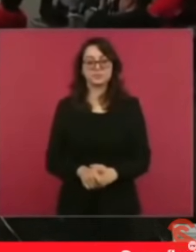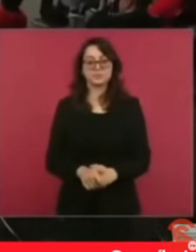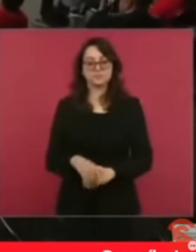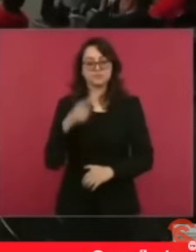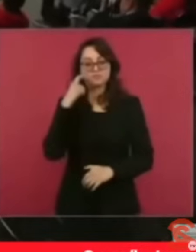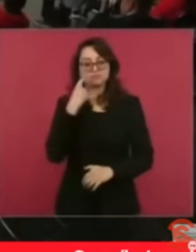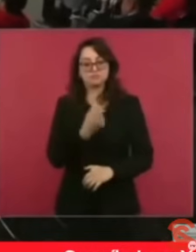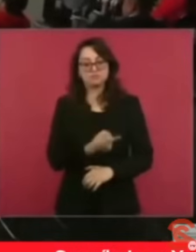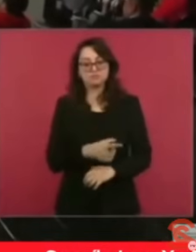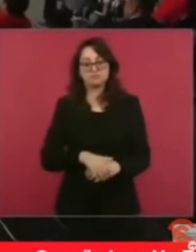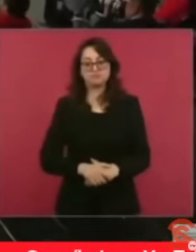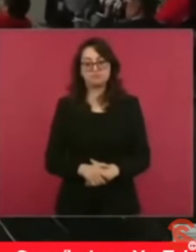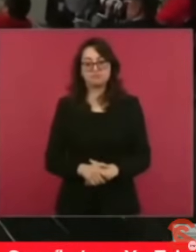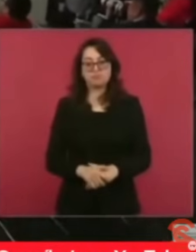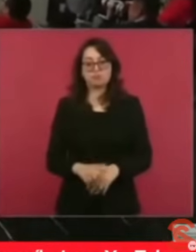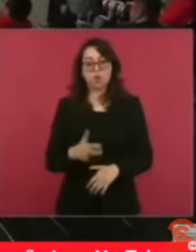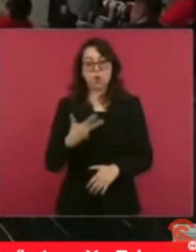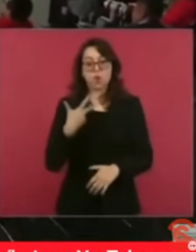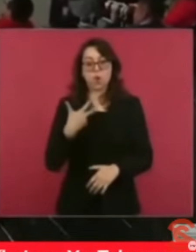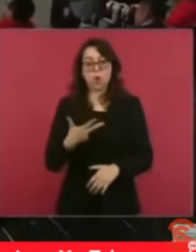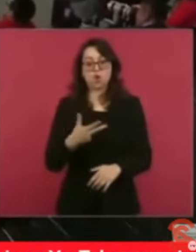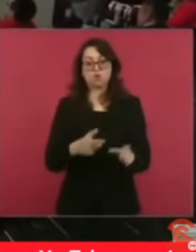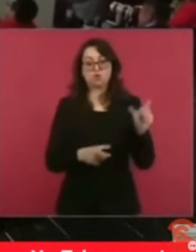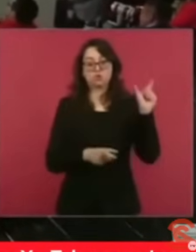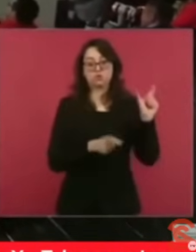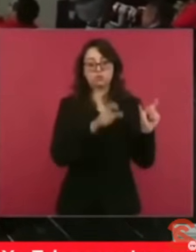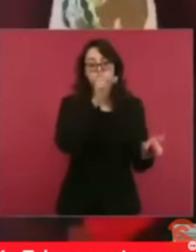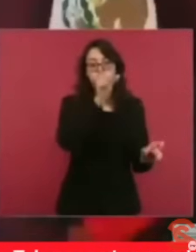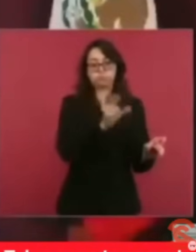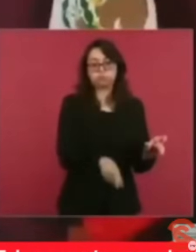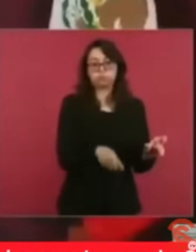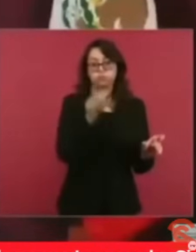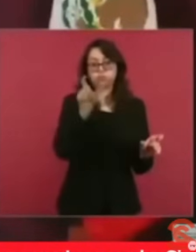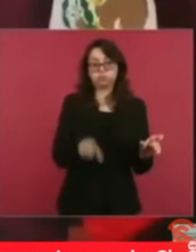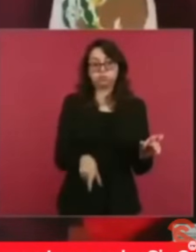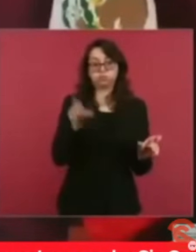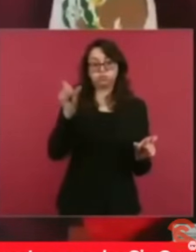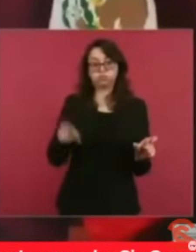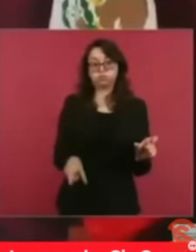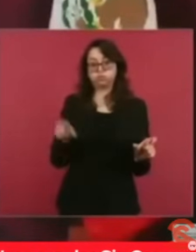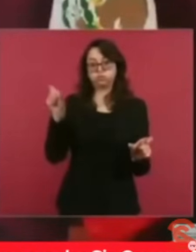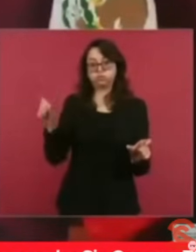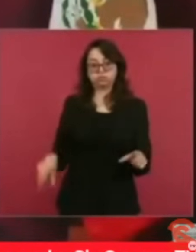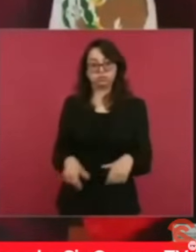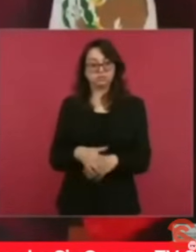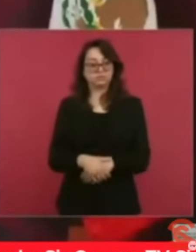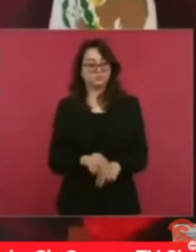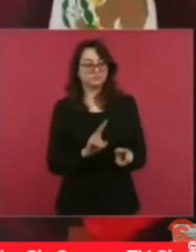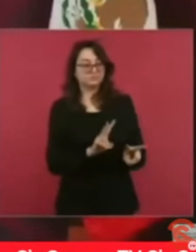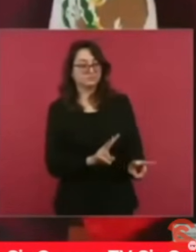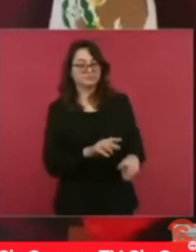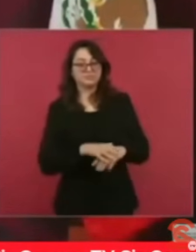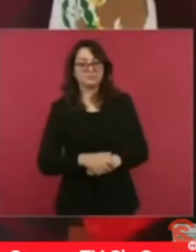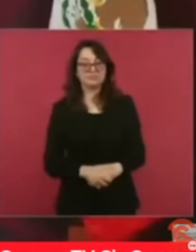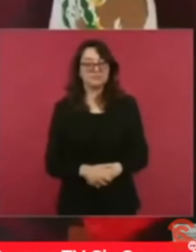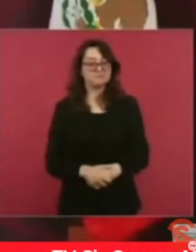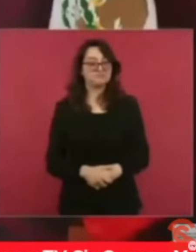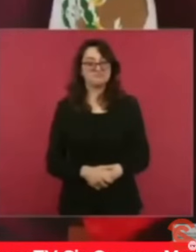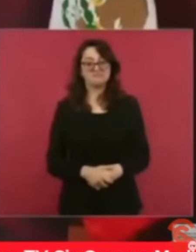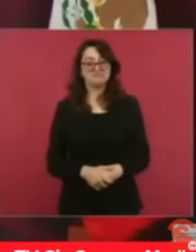Miren las ocho. ¿Qué diferencia hay entre Junco y